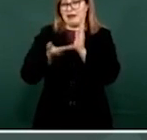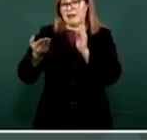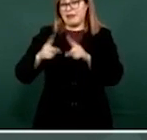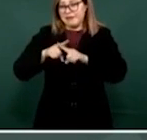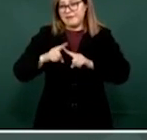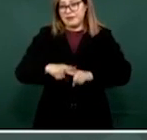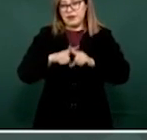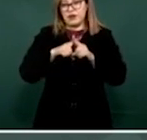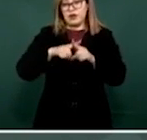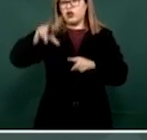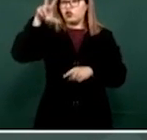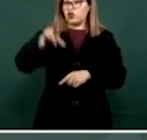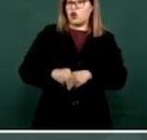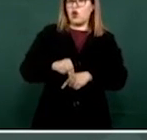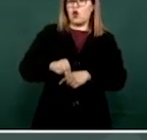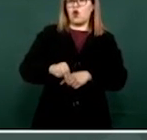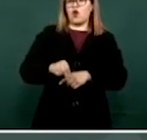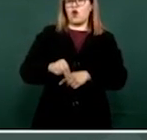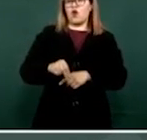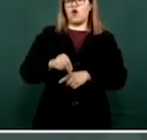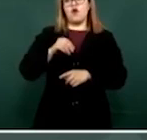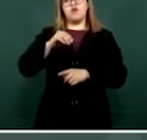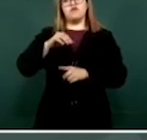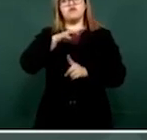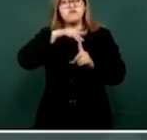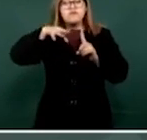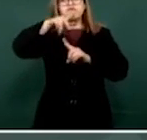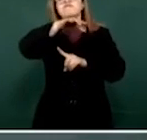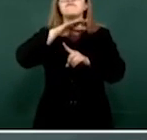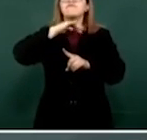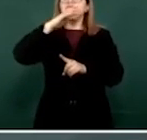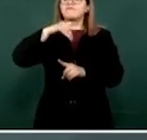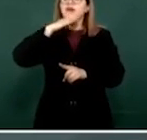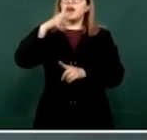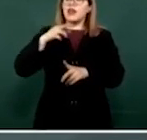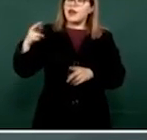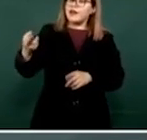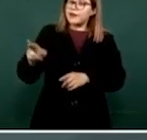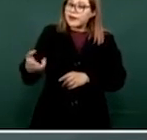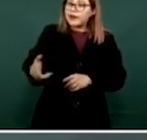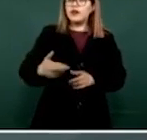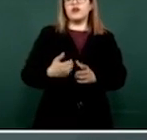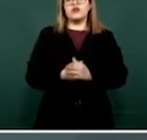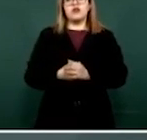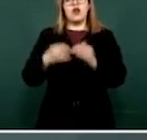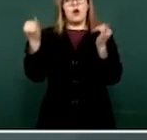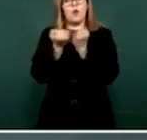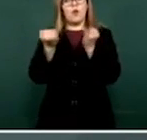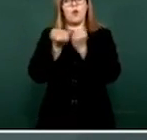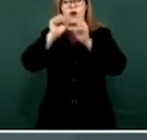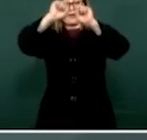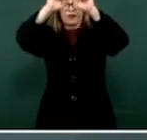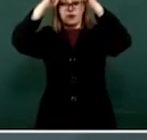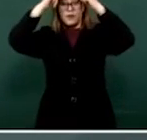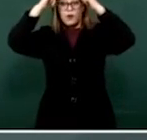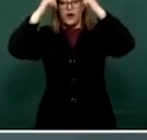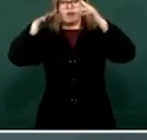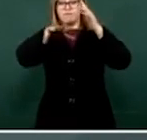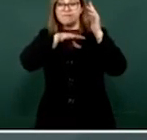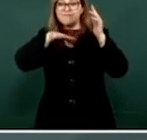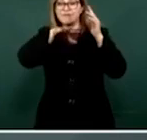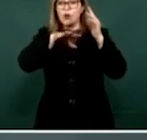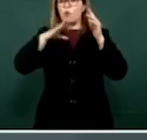no se sigan contaminando los ríos, y la Huasteca es una de las regiones más